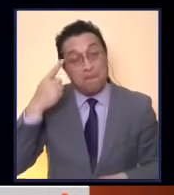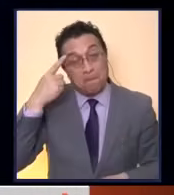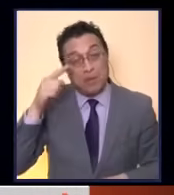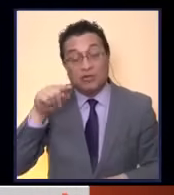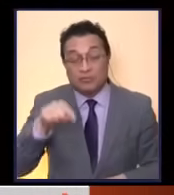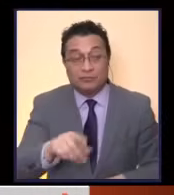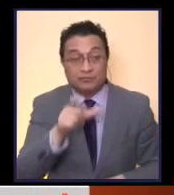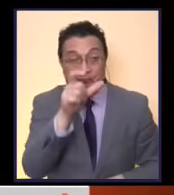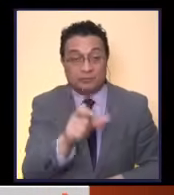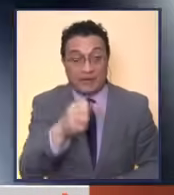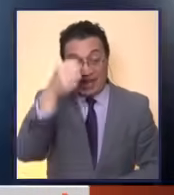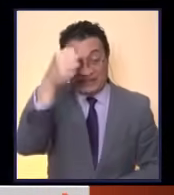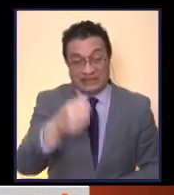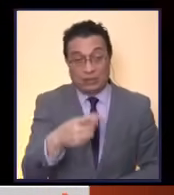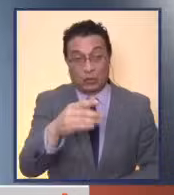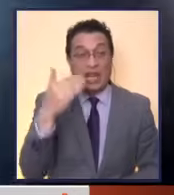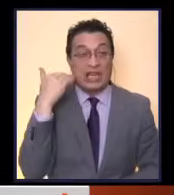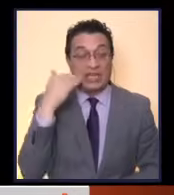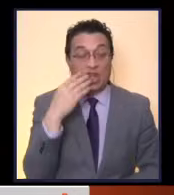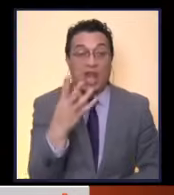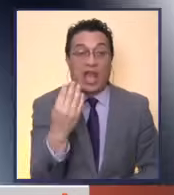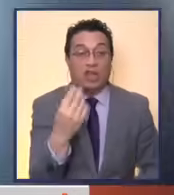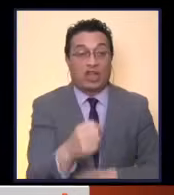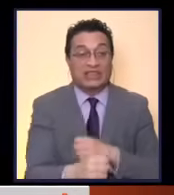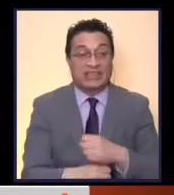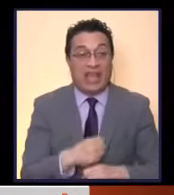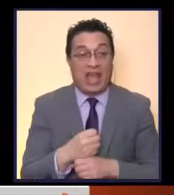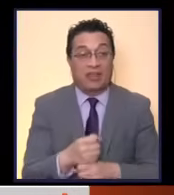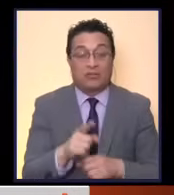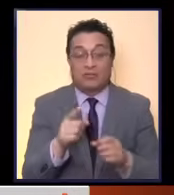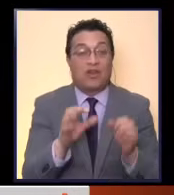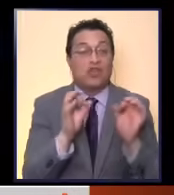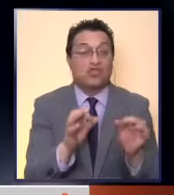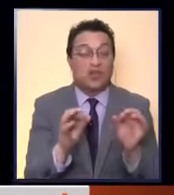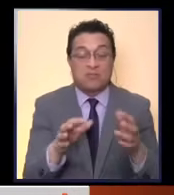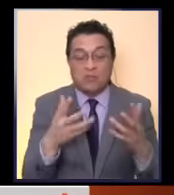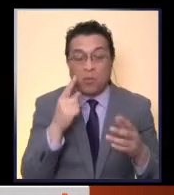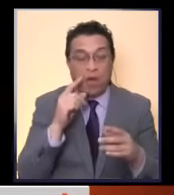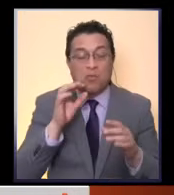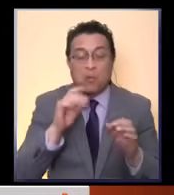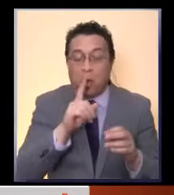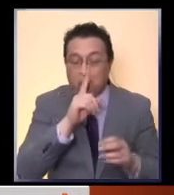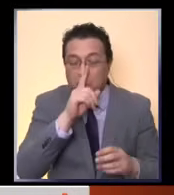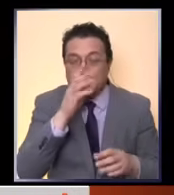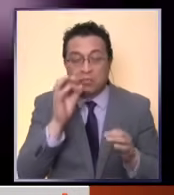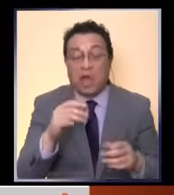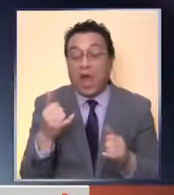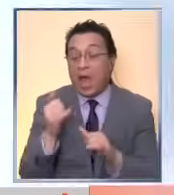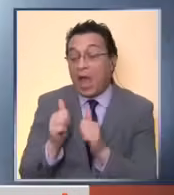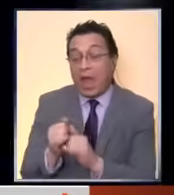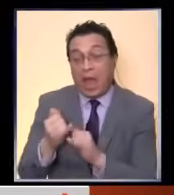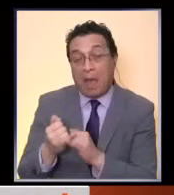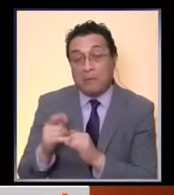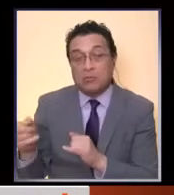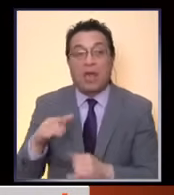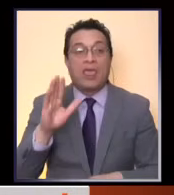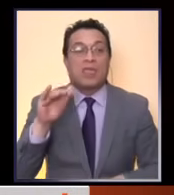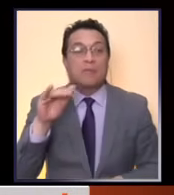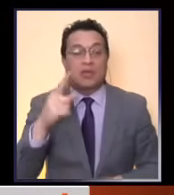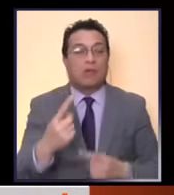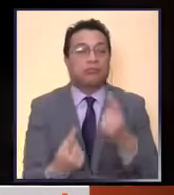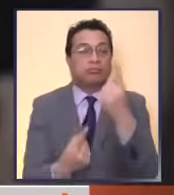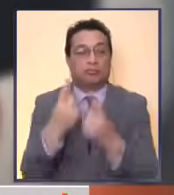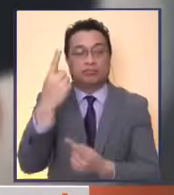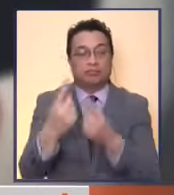hablando del asesinato de un niño de 14 años, la normalización de conductas que llevaron a sus amigos a despedirlo así en la población